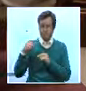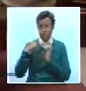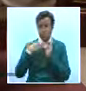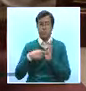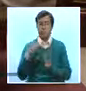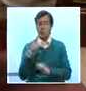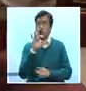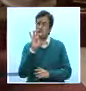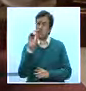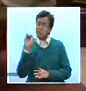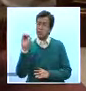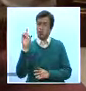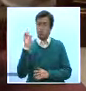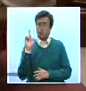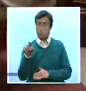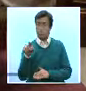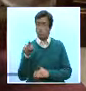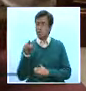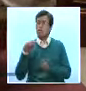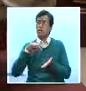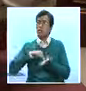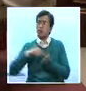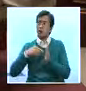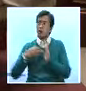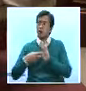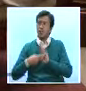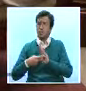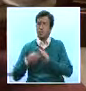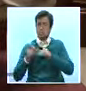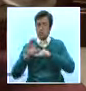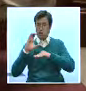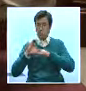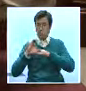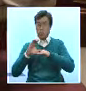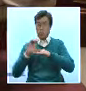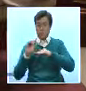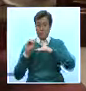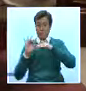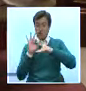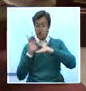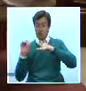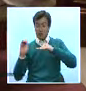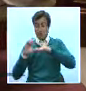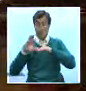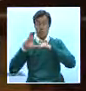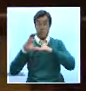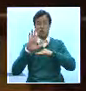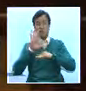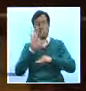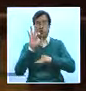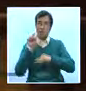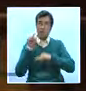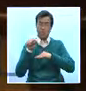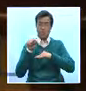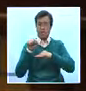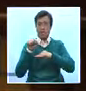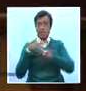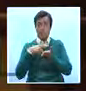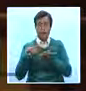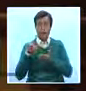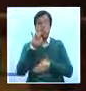usted planteaba, sería sobre los $51,000 de exceso. Sobre los $50,400 exactamente. Es el